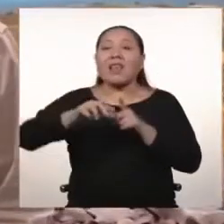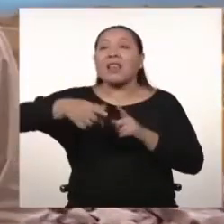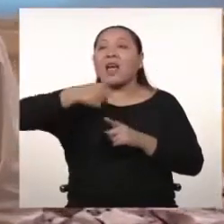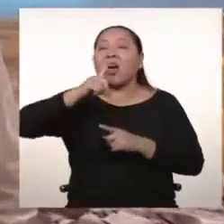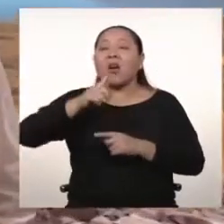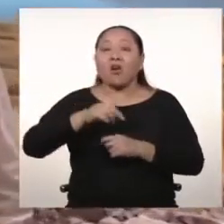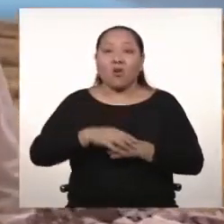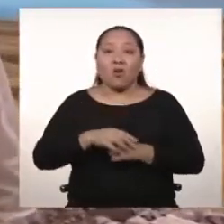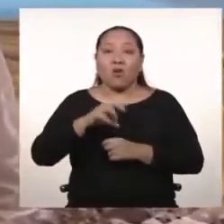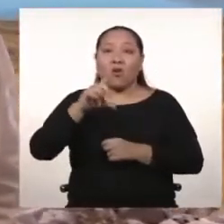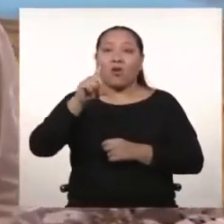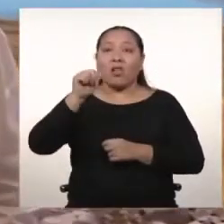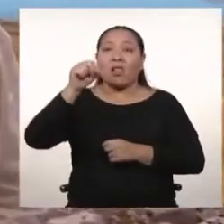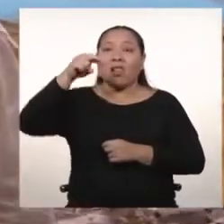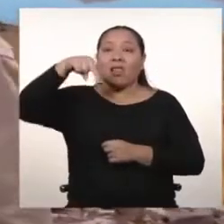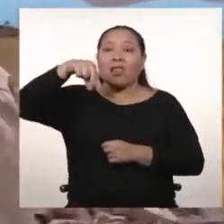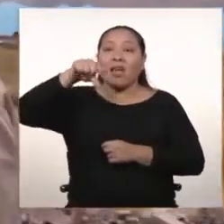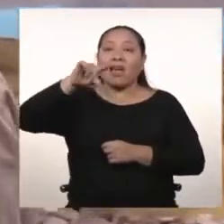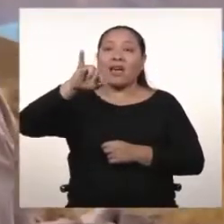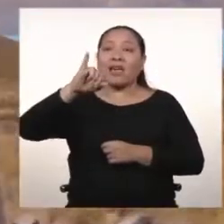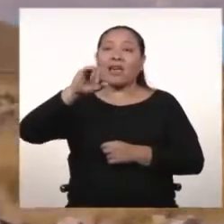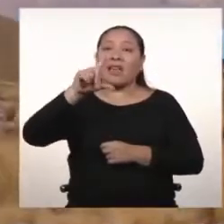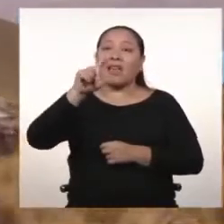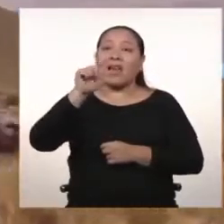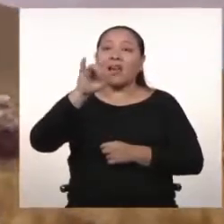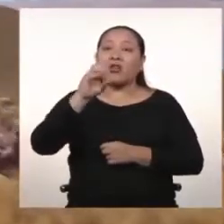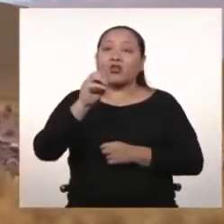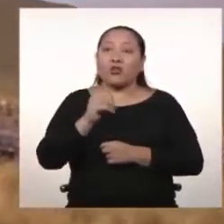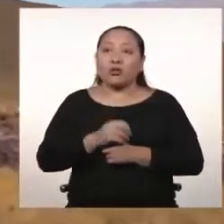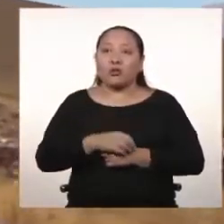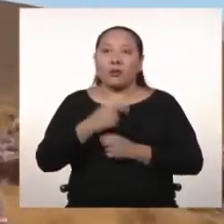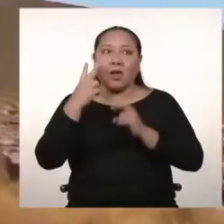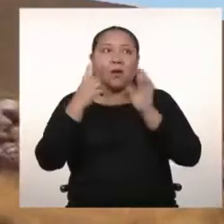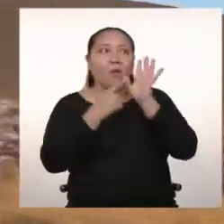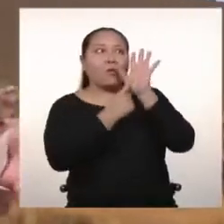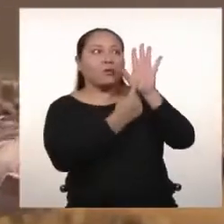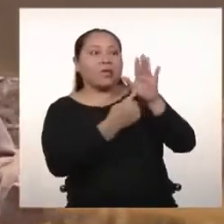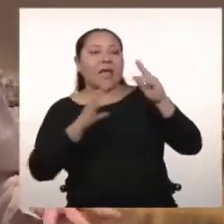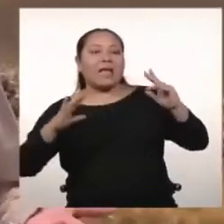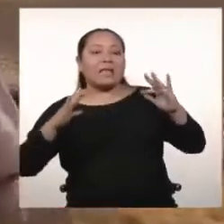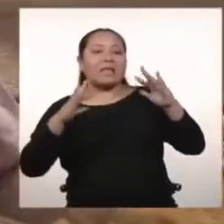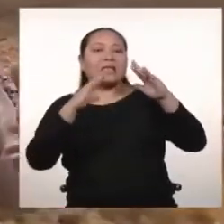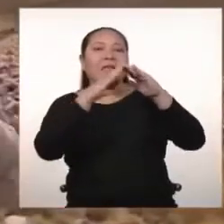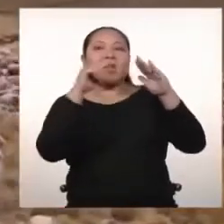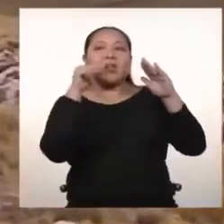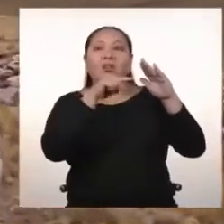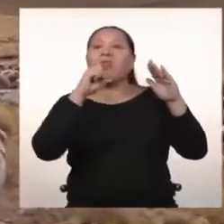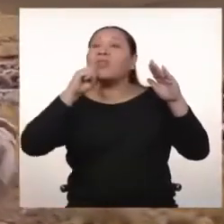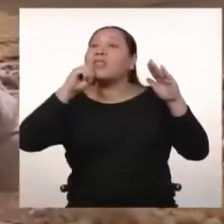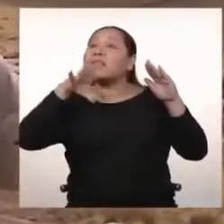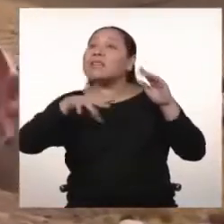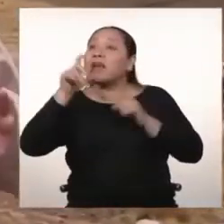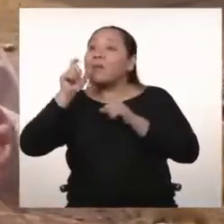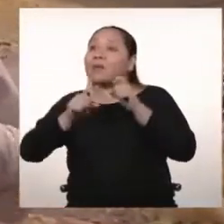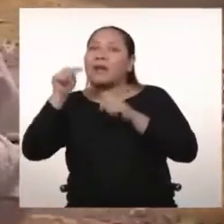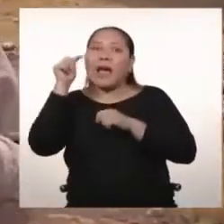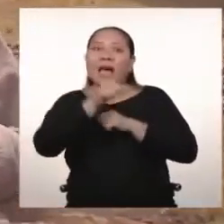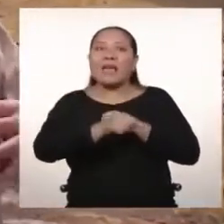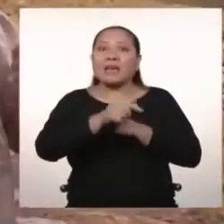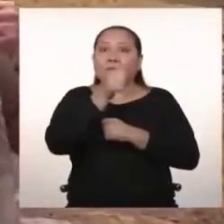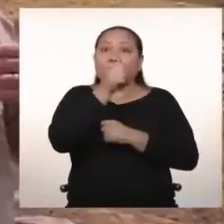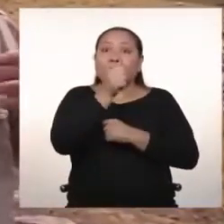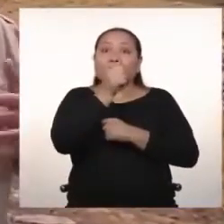detrás sino para mostrar el cerro donde dicen los habitantes de langui que se escondió